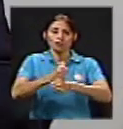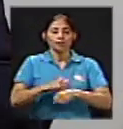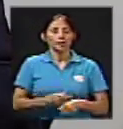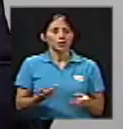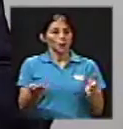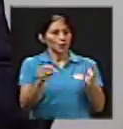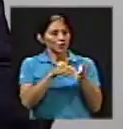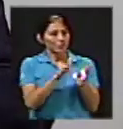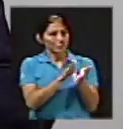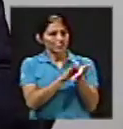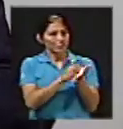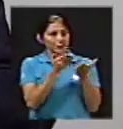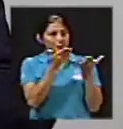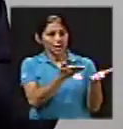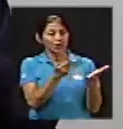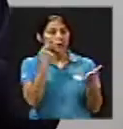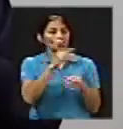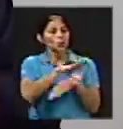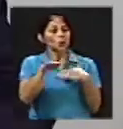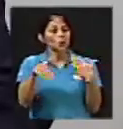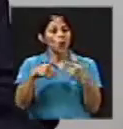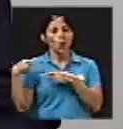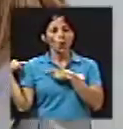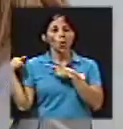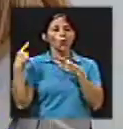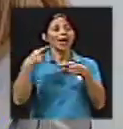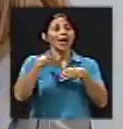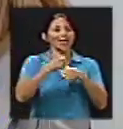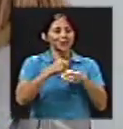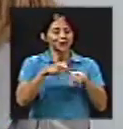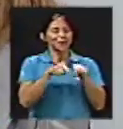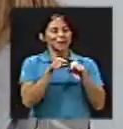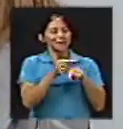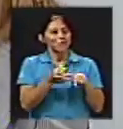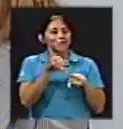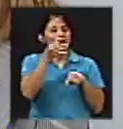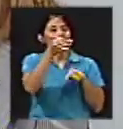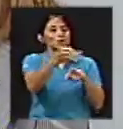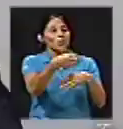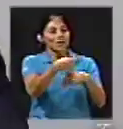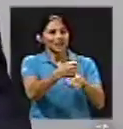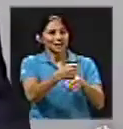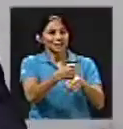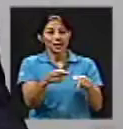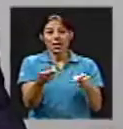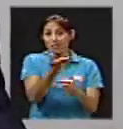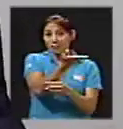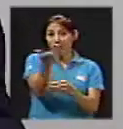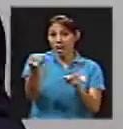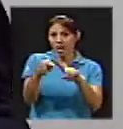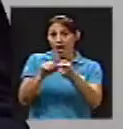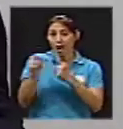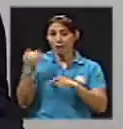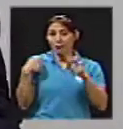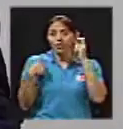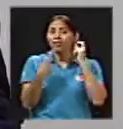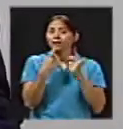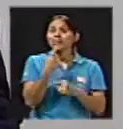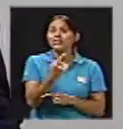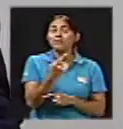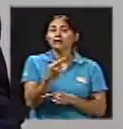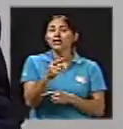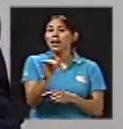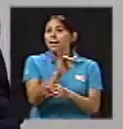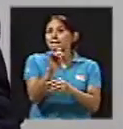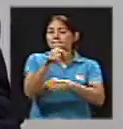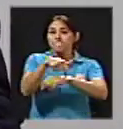felicitarla por todo lo que ha hecho y por todo lo que va a hacer en el futuro. Y a las amigas y amigos les decimos que en los